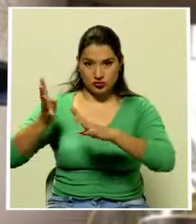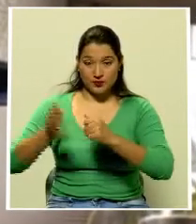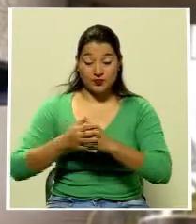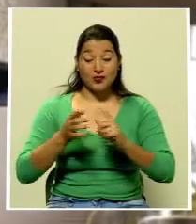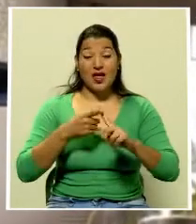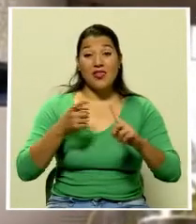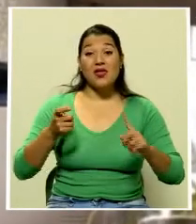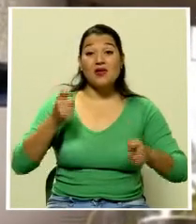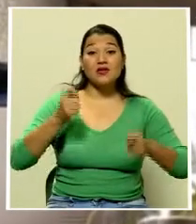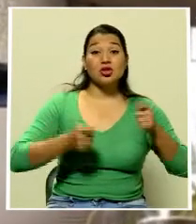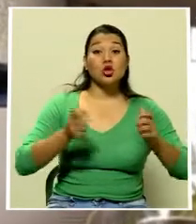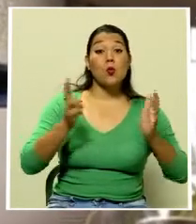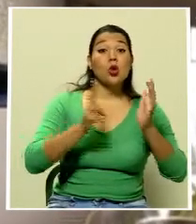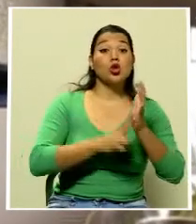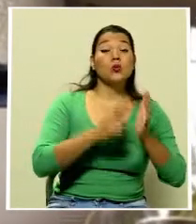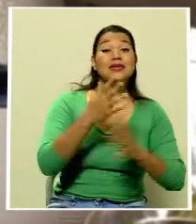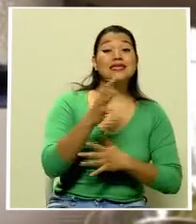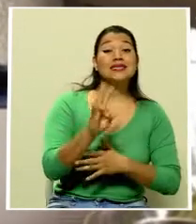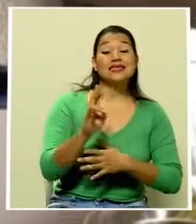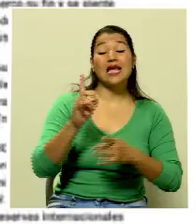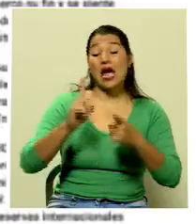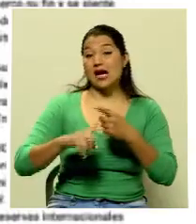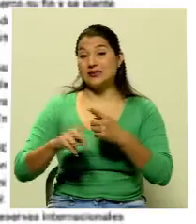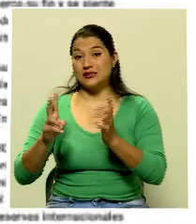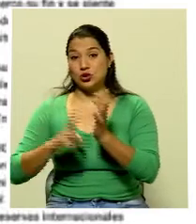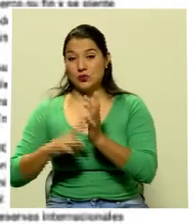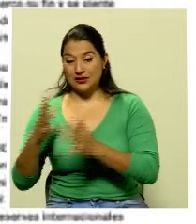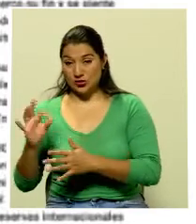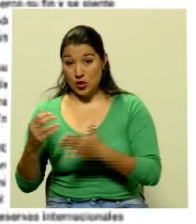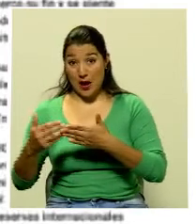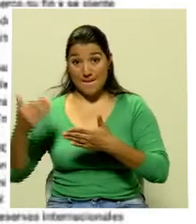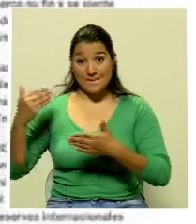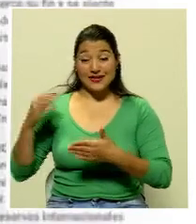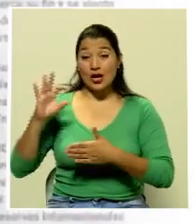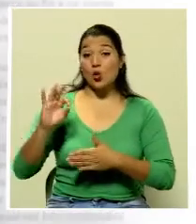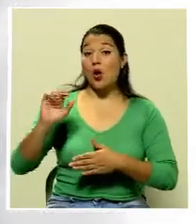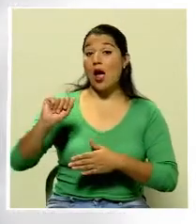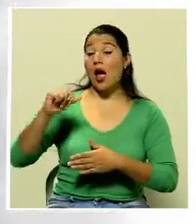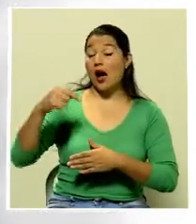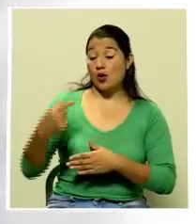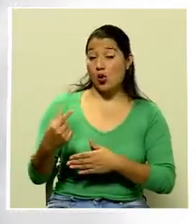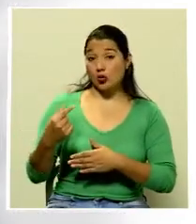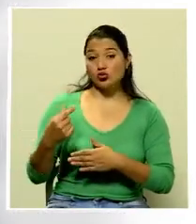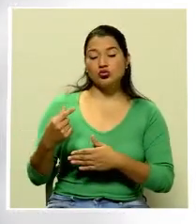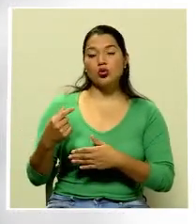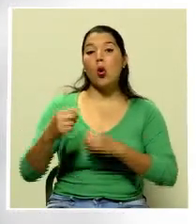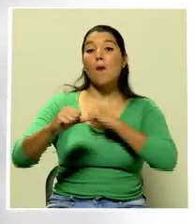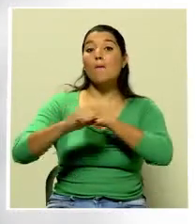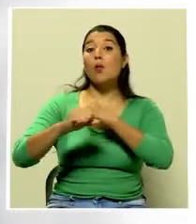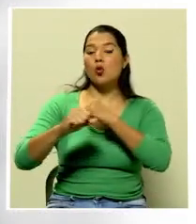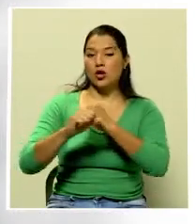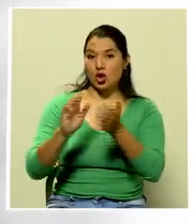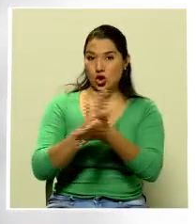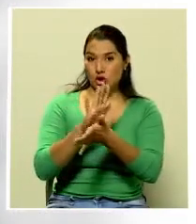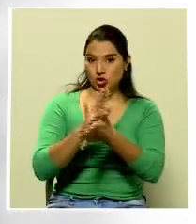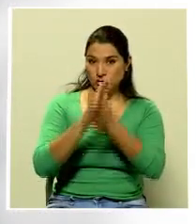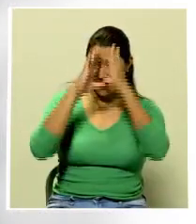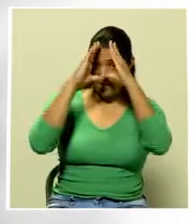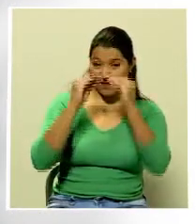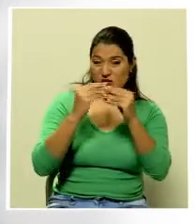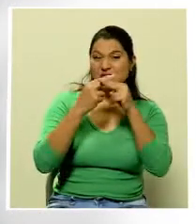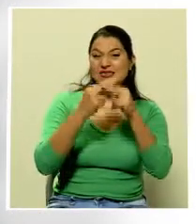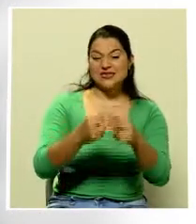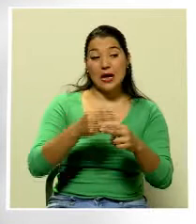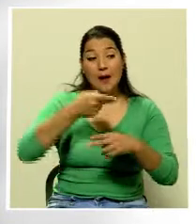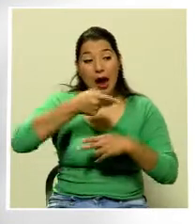2017 hasta mayo del 2019. El pasado 9 de agosto, la Deutsche Welle publicó un informe denominado Amenazas